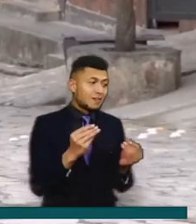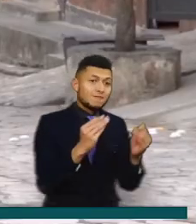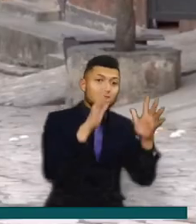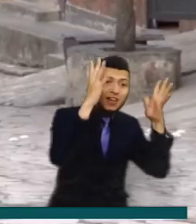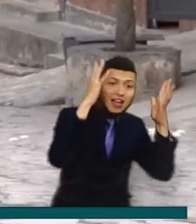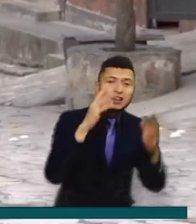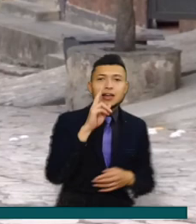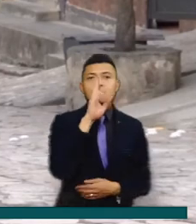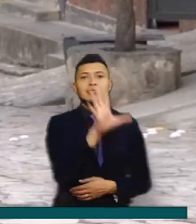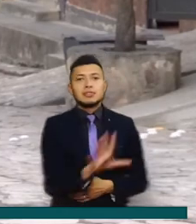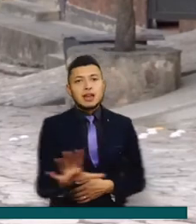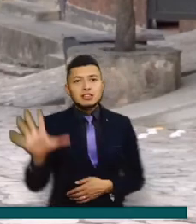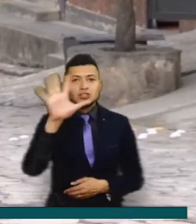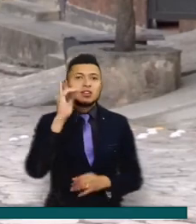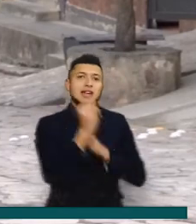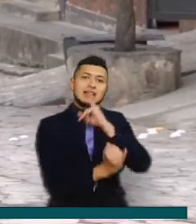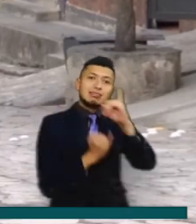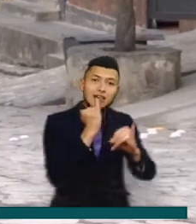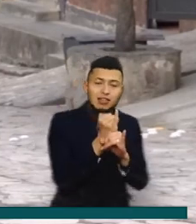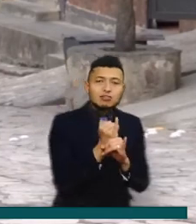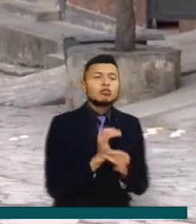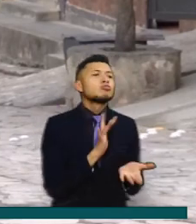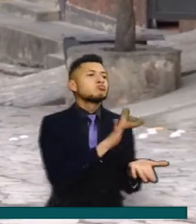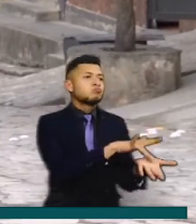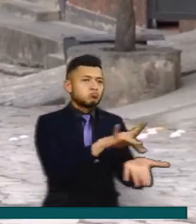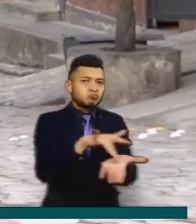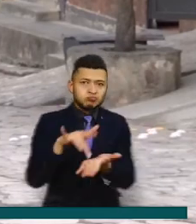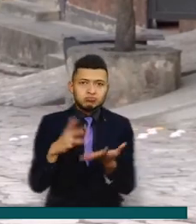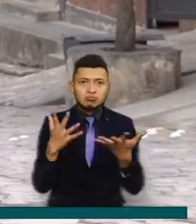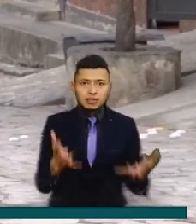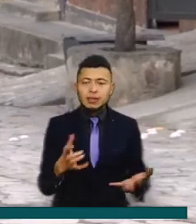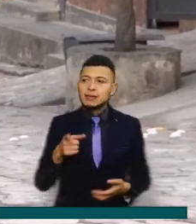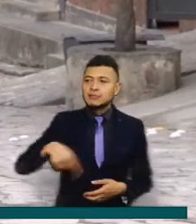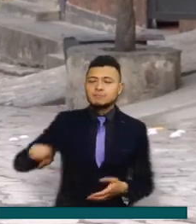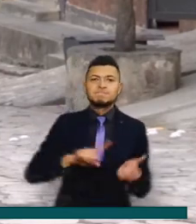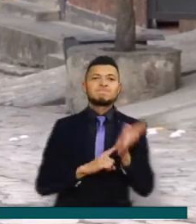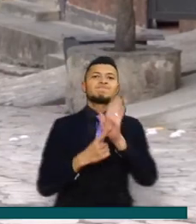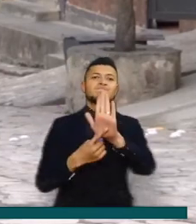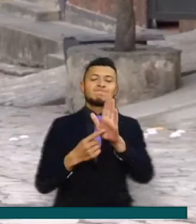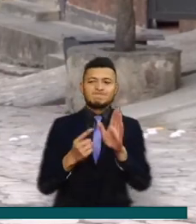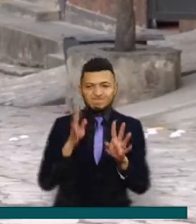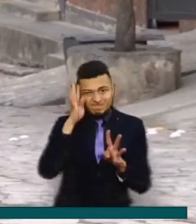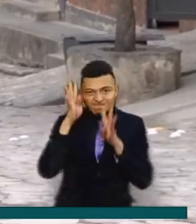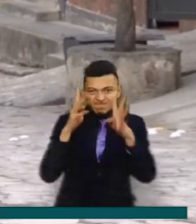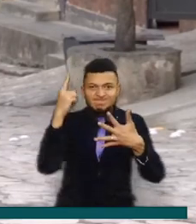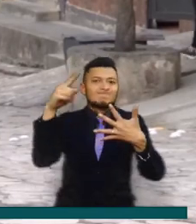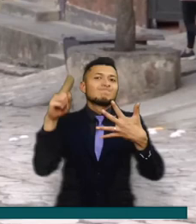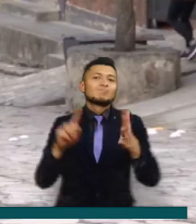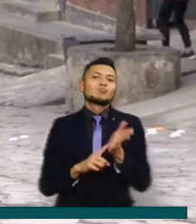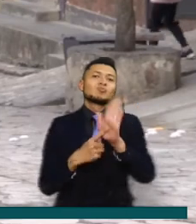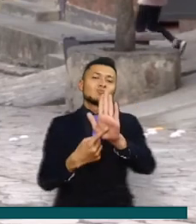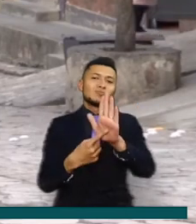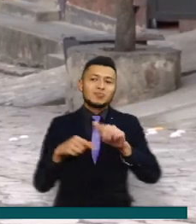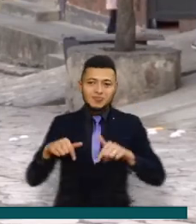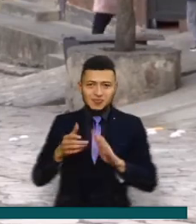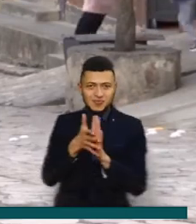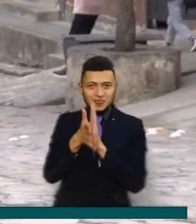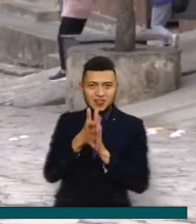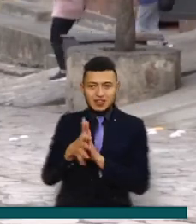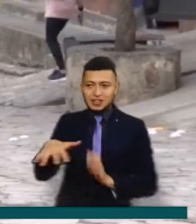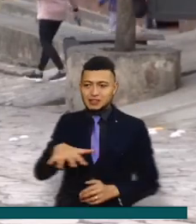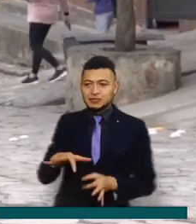ferias y festivales a nivel nacional e internacional donde puedan visibilizar todas sus creaciones. Informó